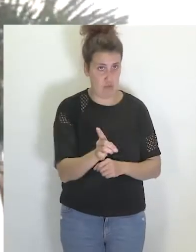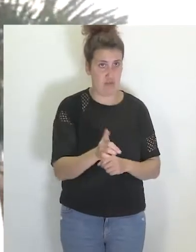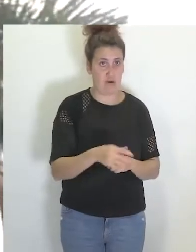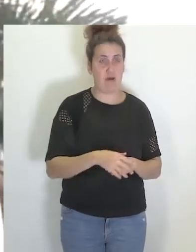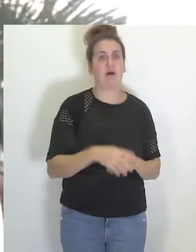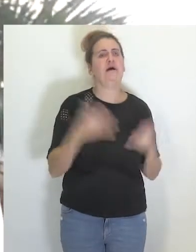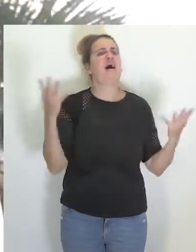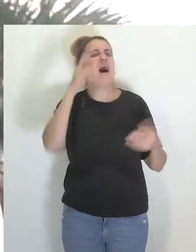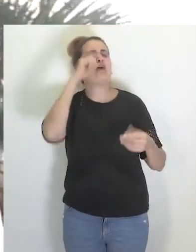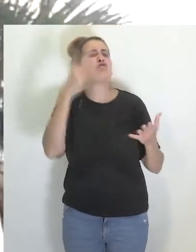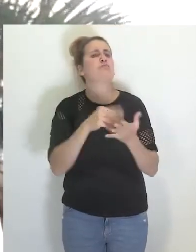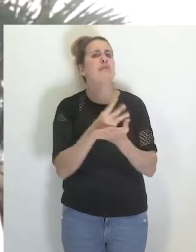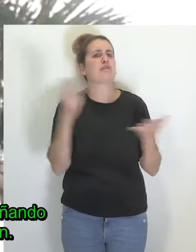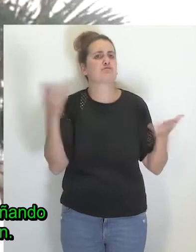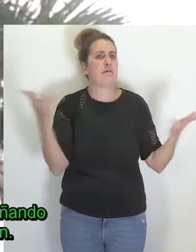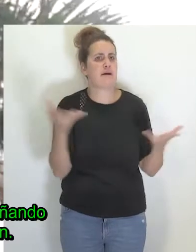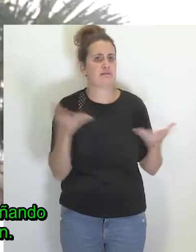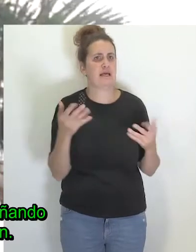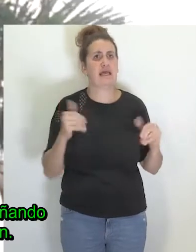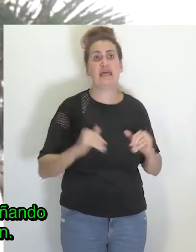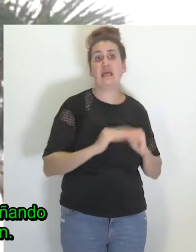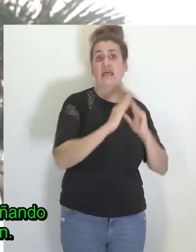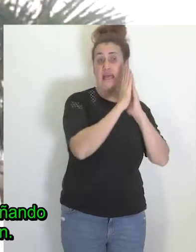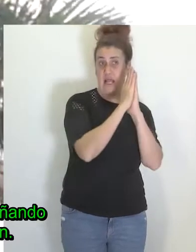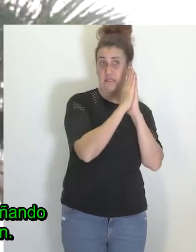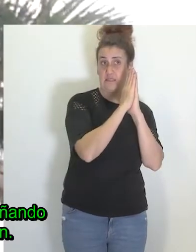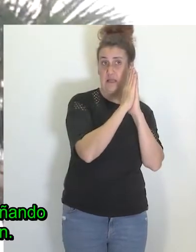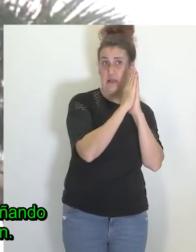¿Qué pasó con 2018? Que la Iglesia